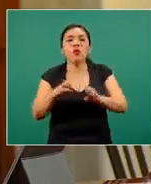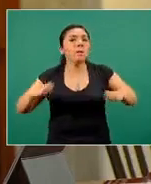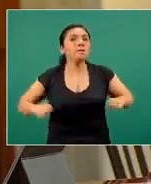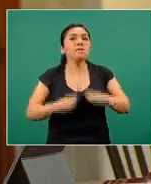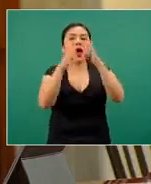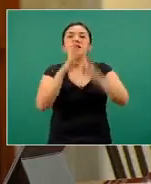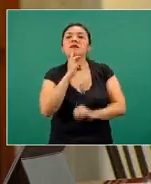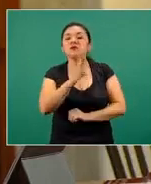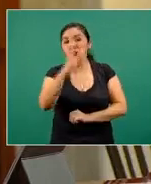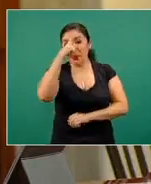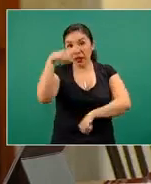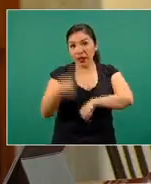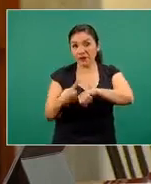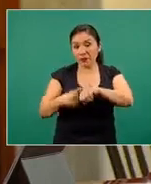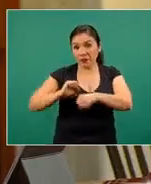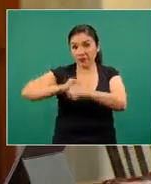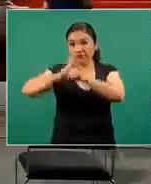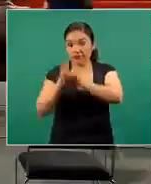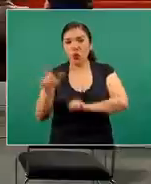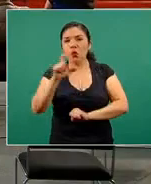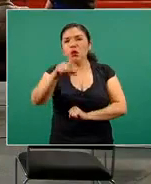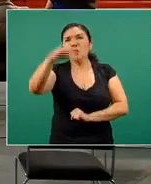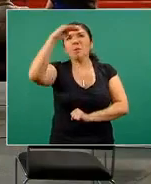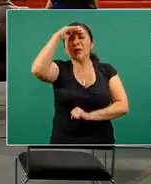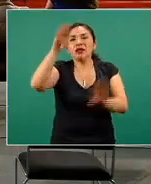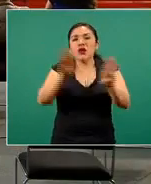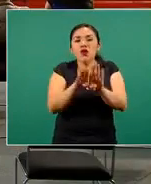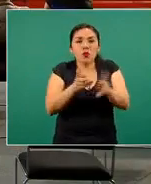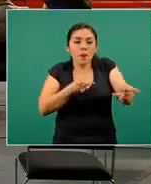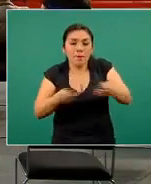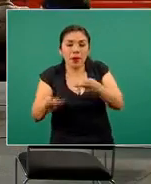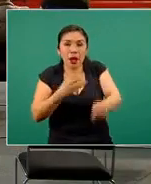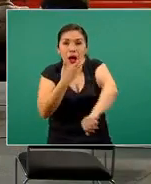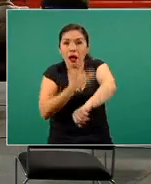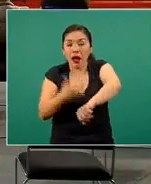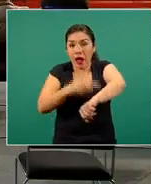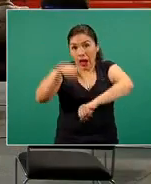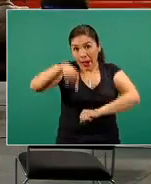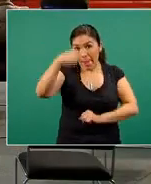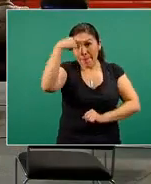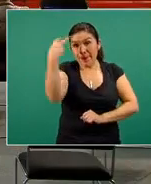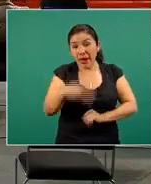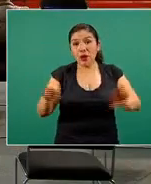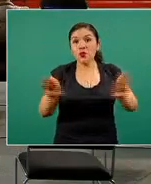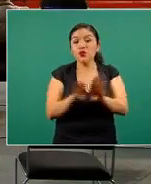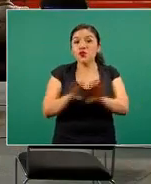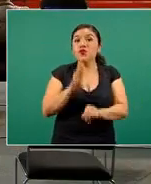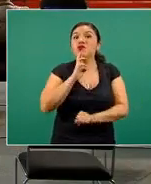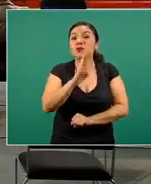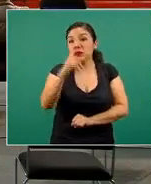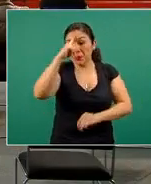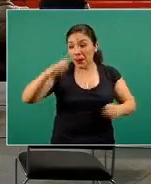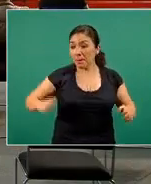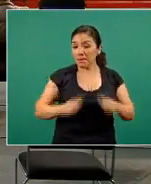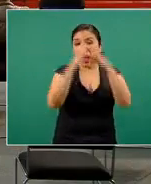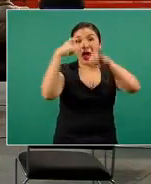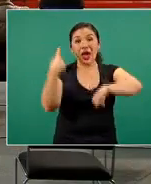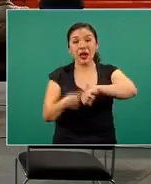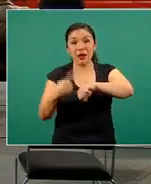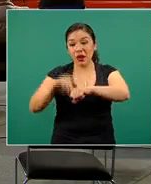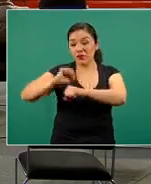a la pandemia. Cuando pensamos en términos de la estrategia mexicana de respuesta a la pandemia de